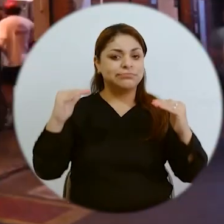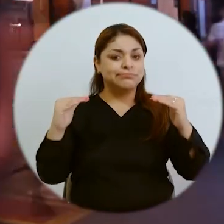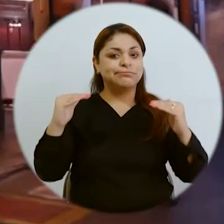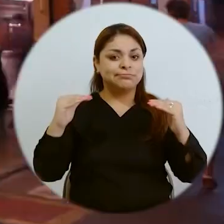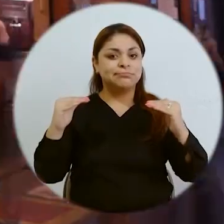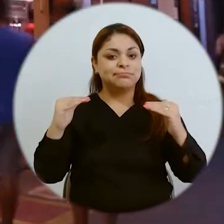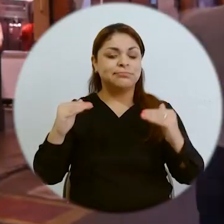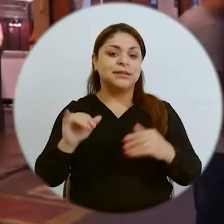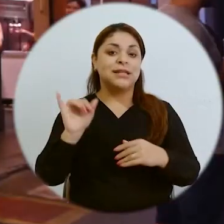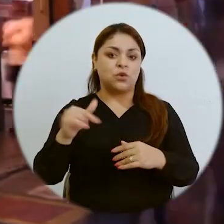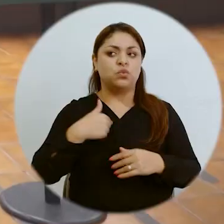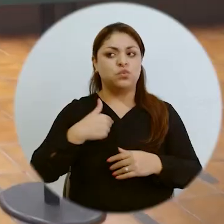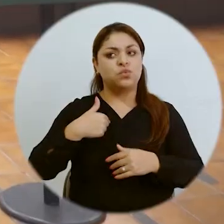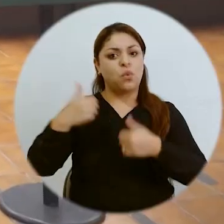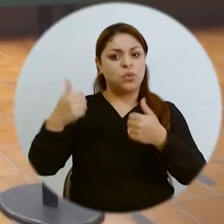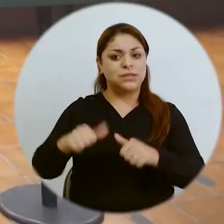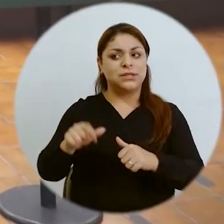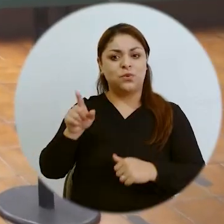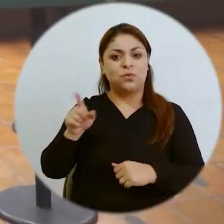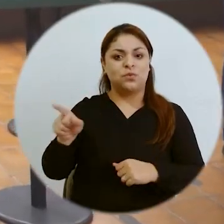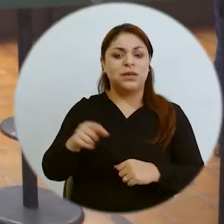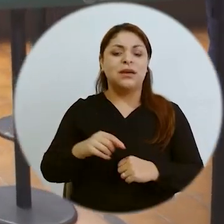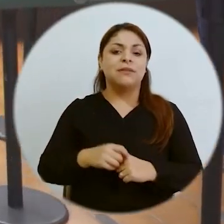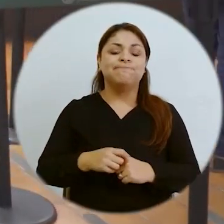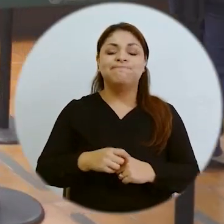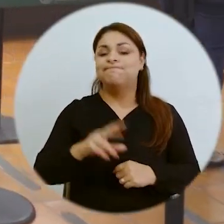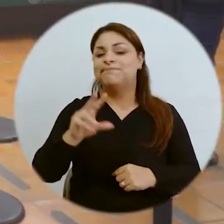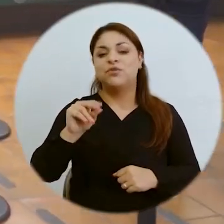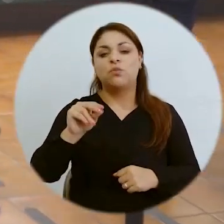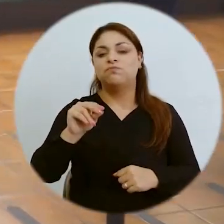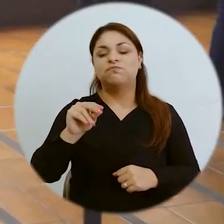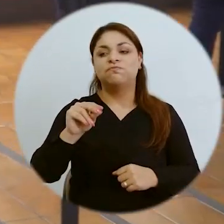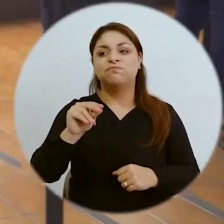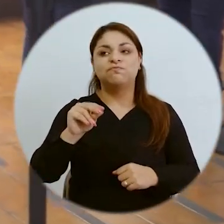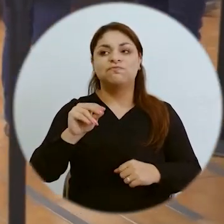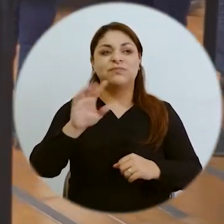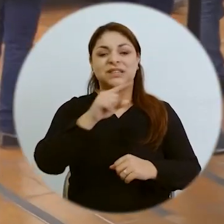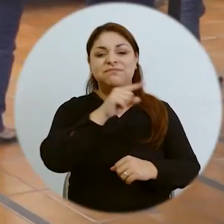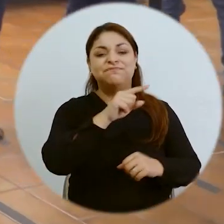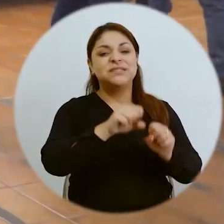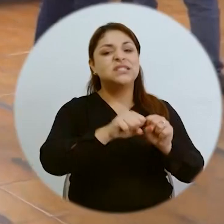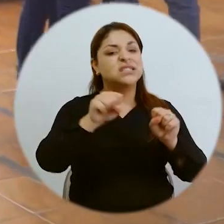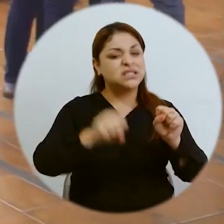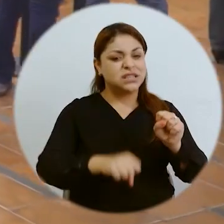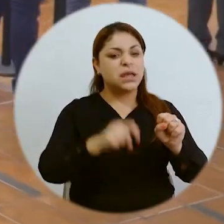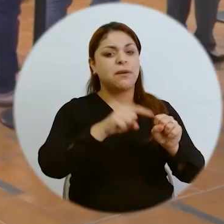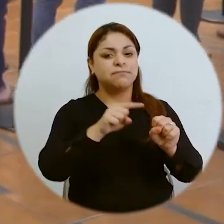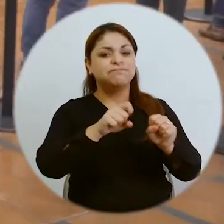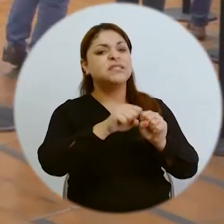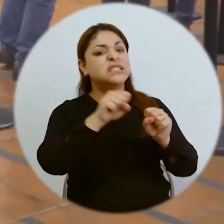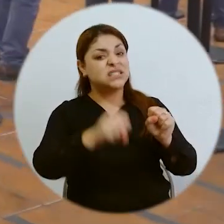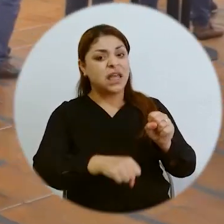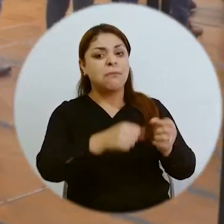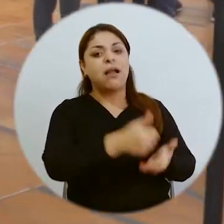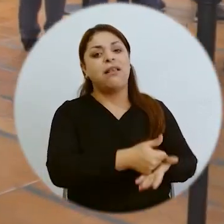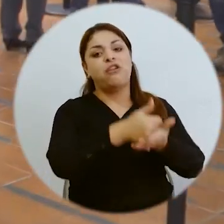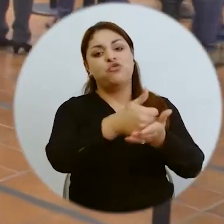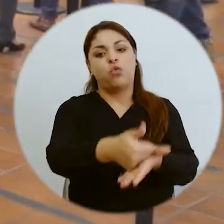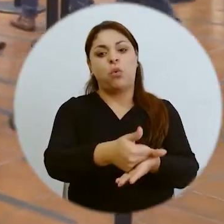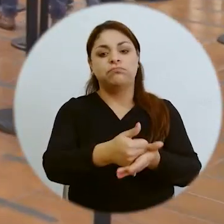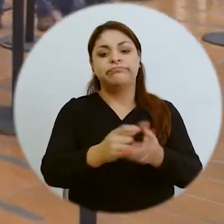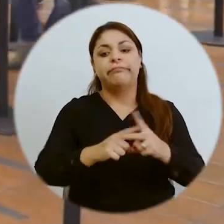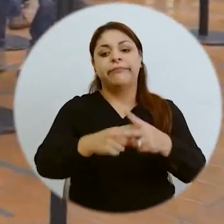Personas que deben millones de millones en puro consumo y no tienen vivienda propia. Entonces